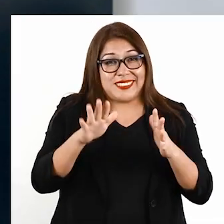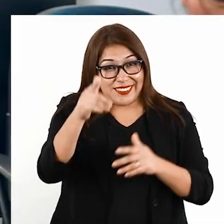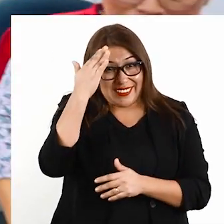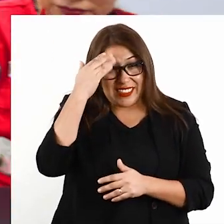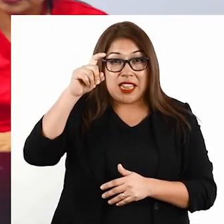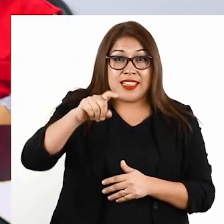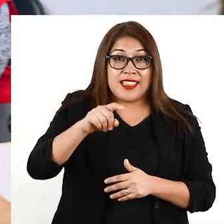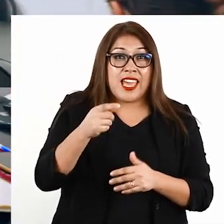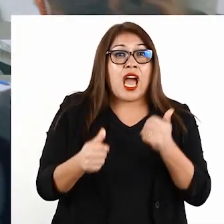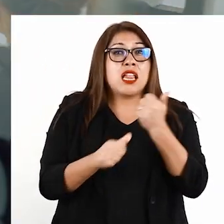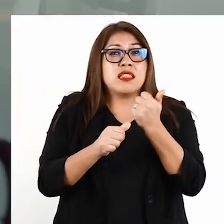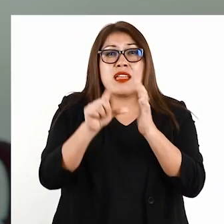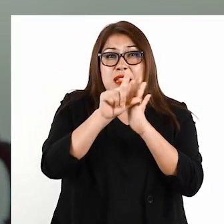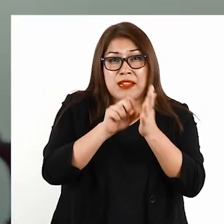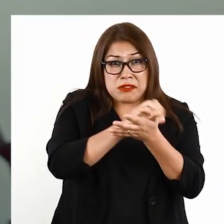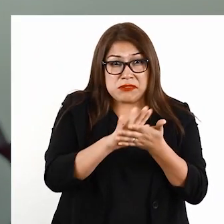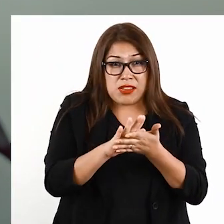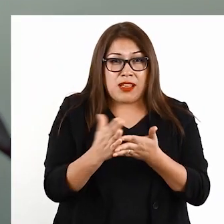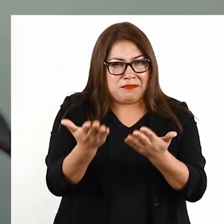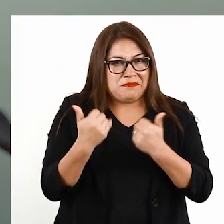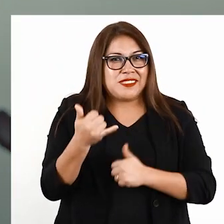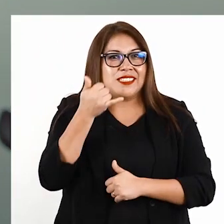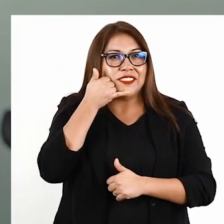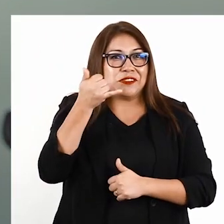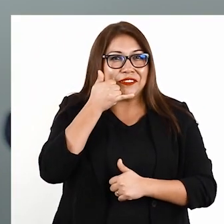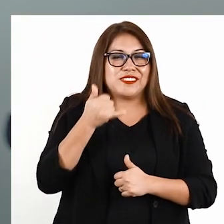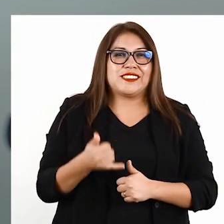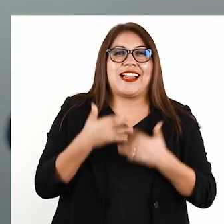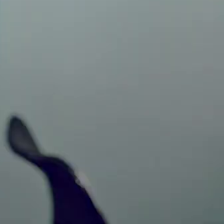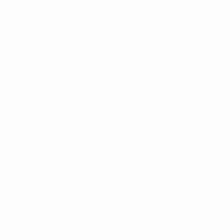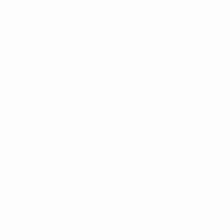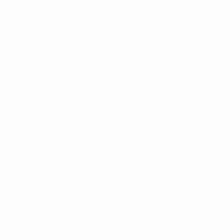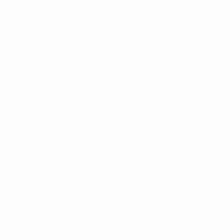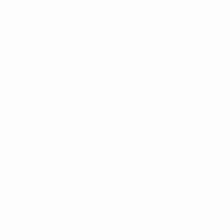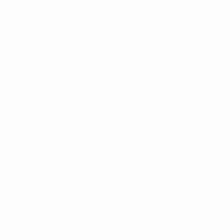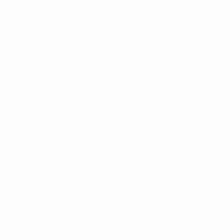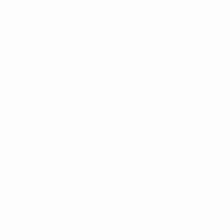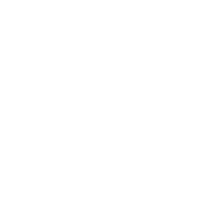sabes, si necesitas asistencia legal gratuita, no dudes en llamar al Fono Alegra.